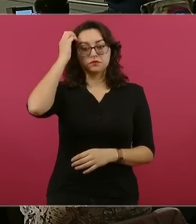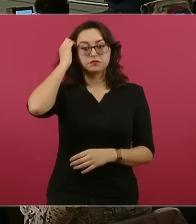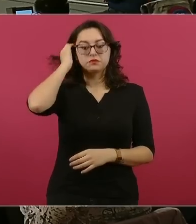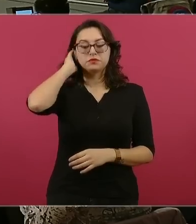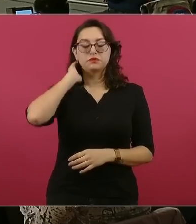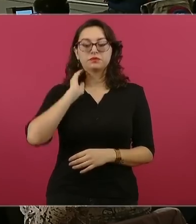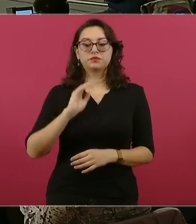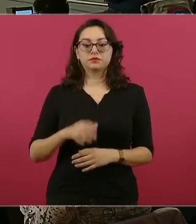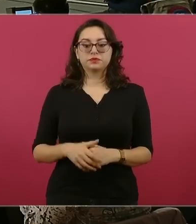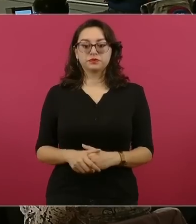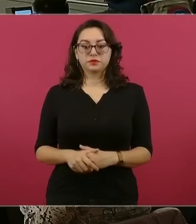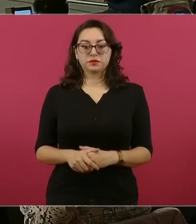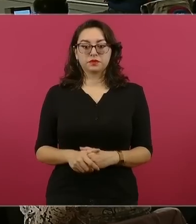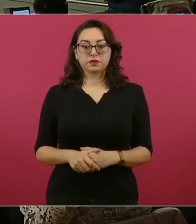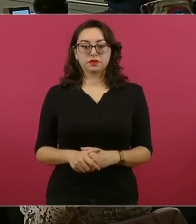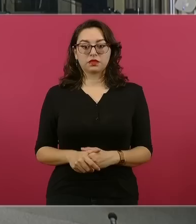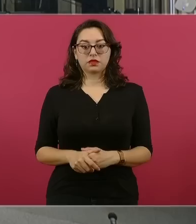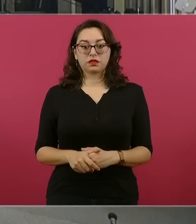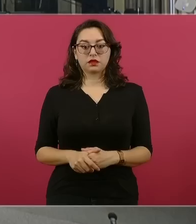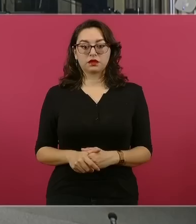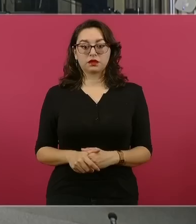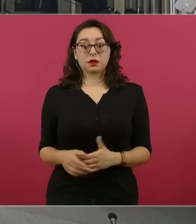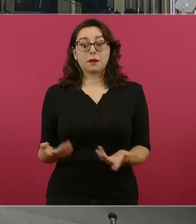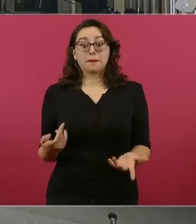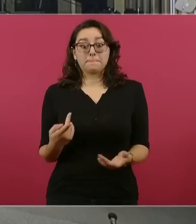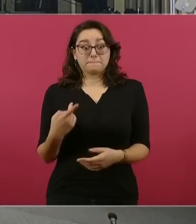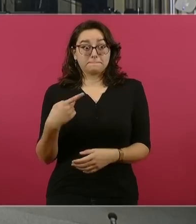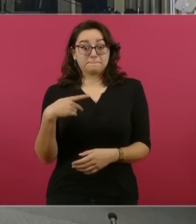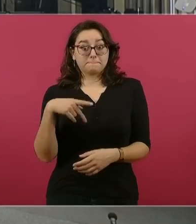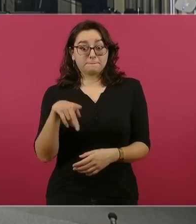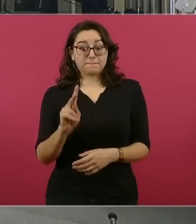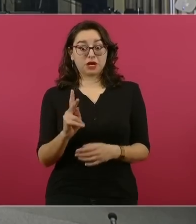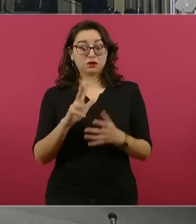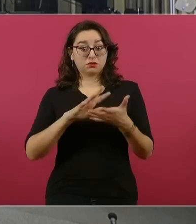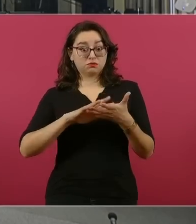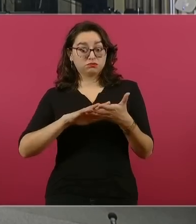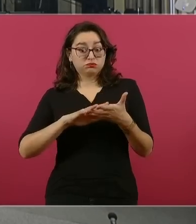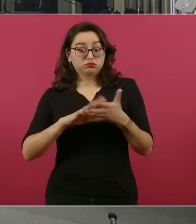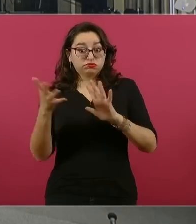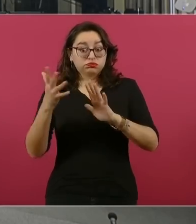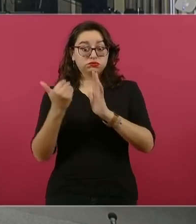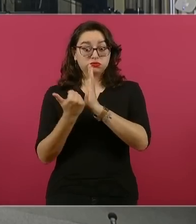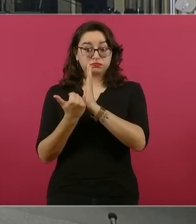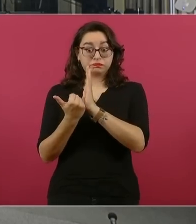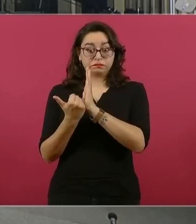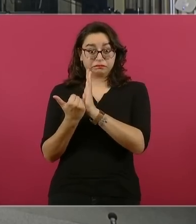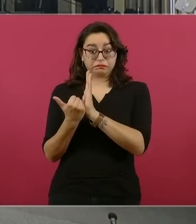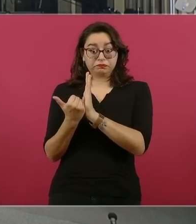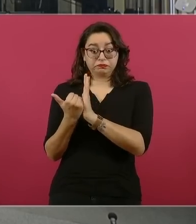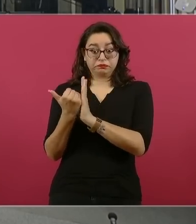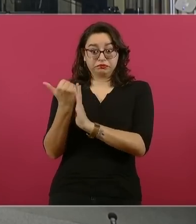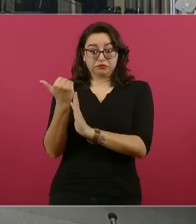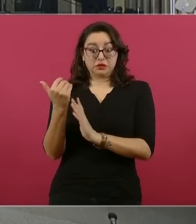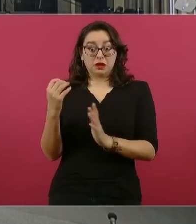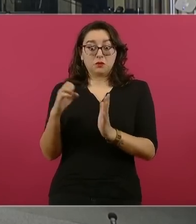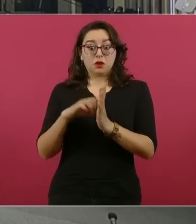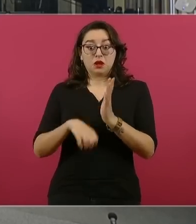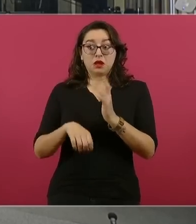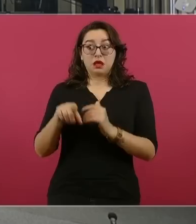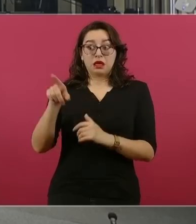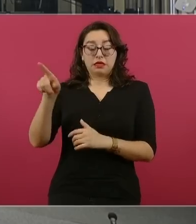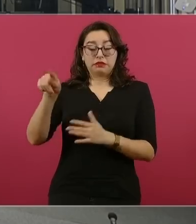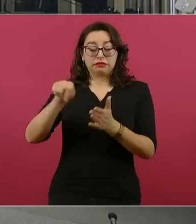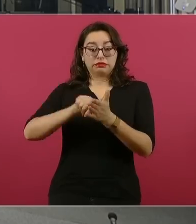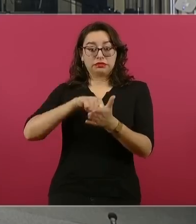Pero sí se ha registrado un incremento de violencia. Justamente esta semana hubo Tamaulipas y